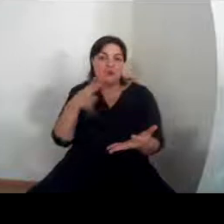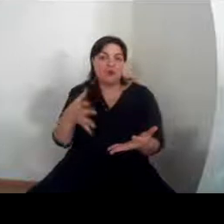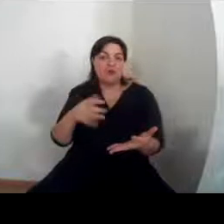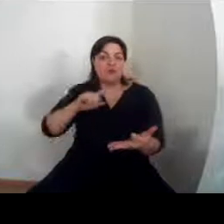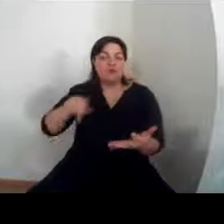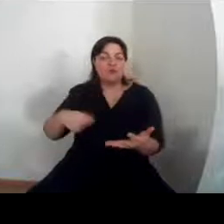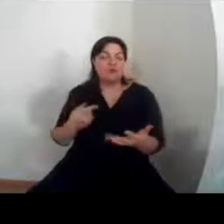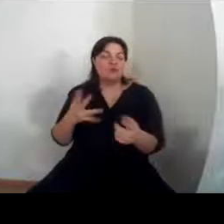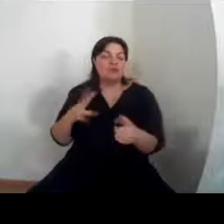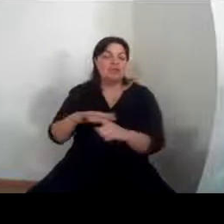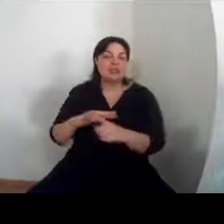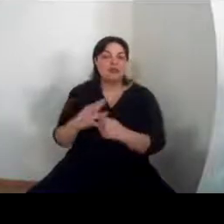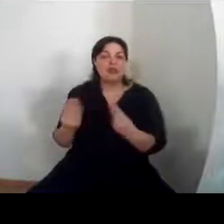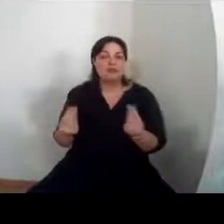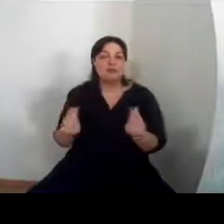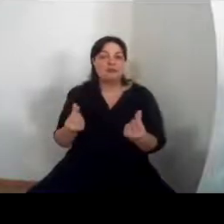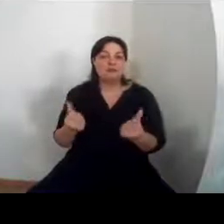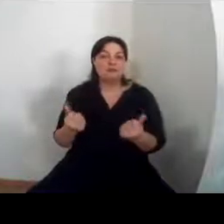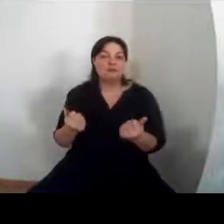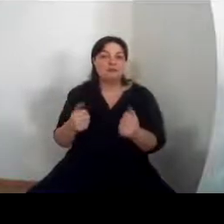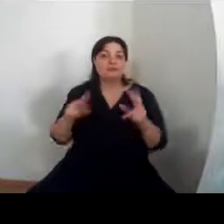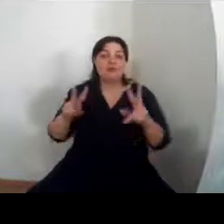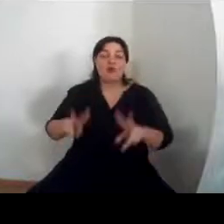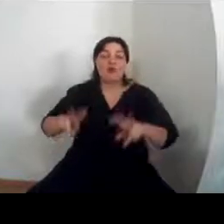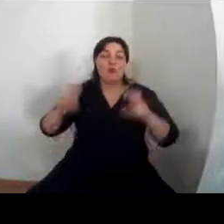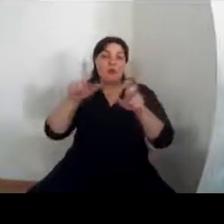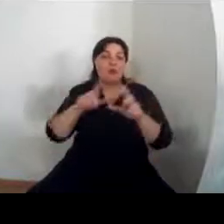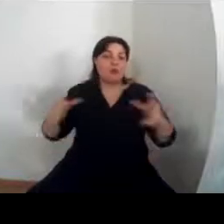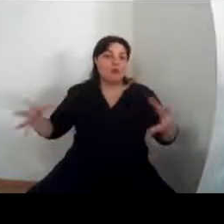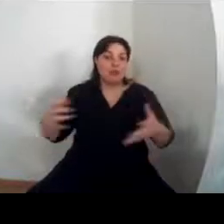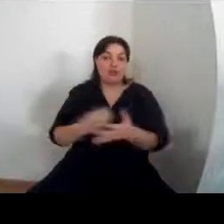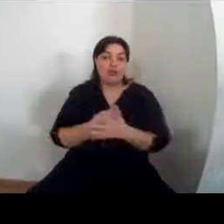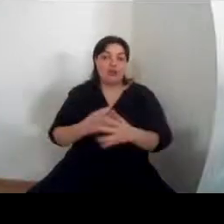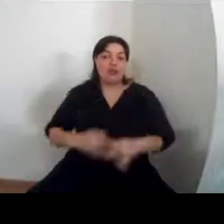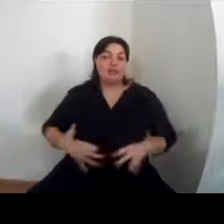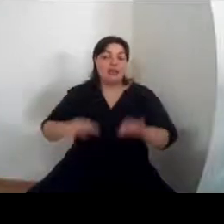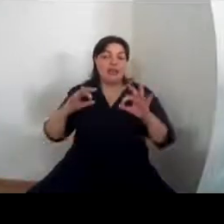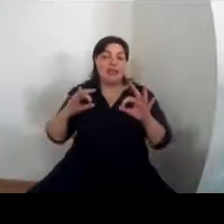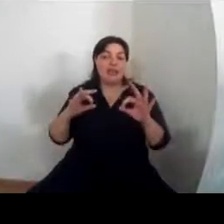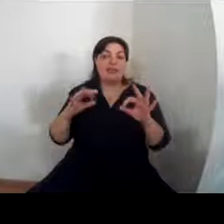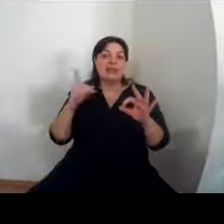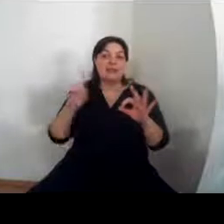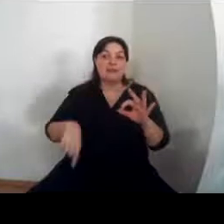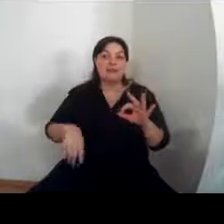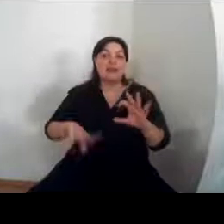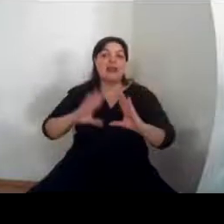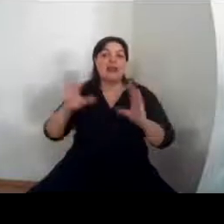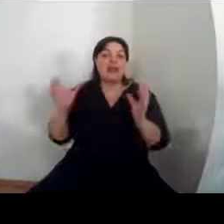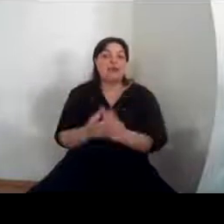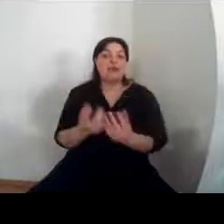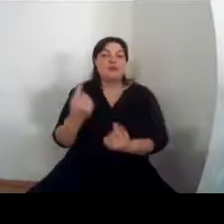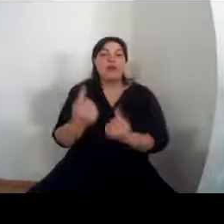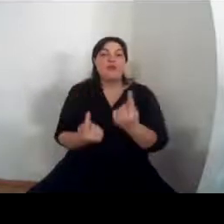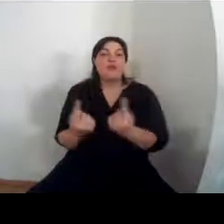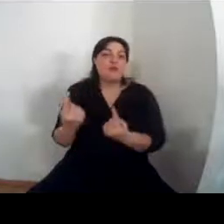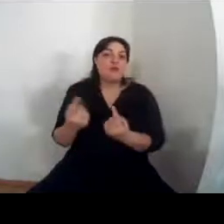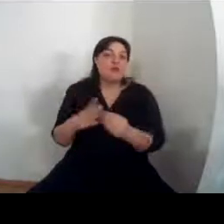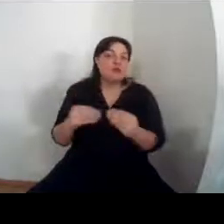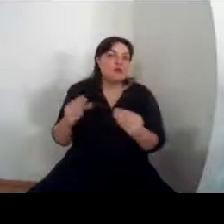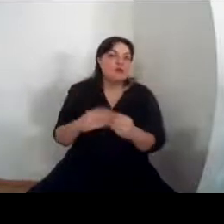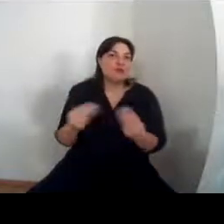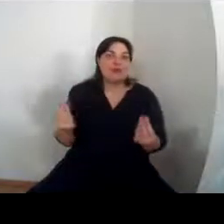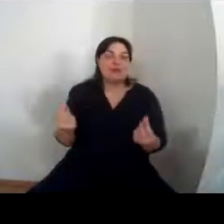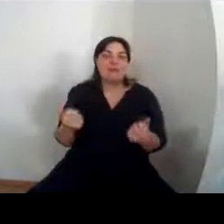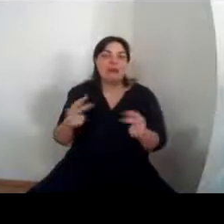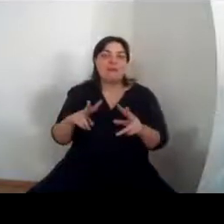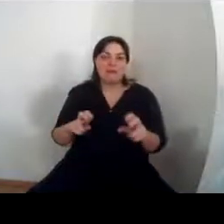estamos en una situación totalmente nueva para todos y usando equipos que quizás no estuvieran en un